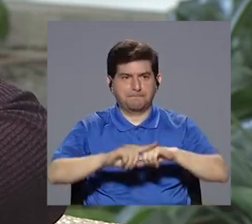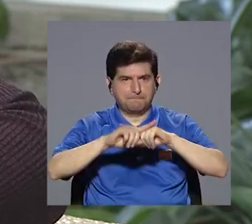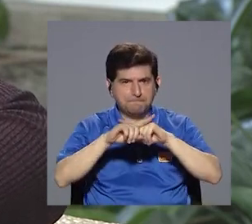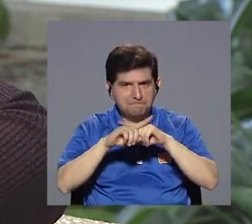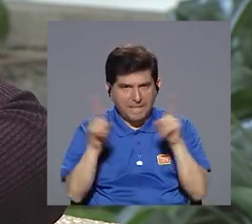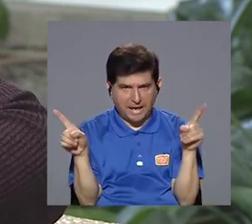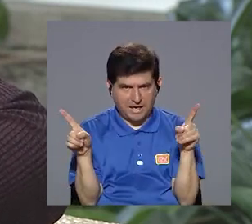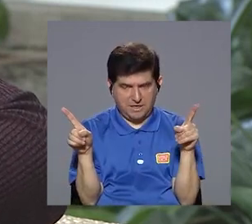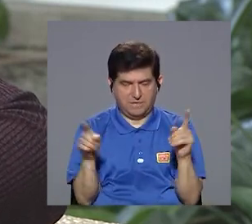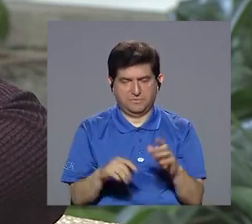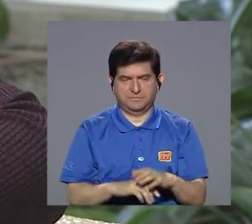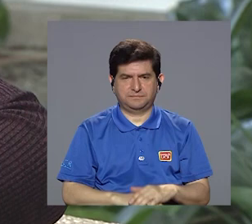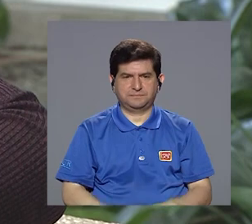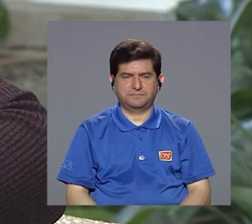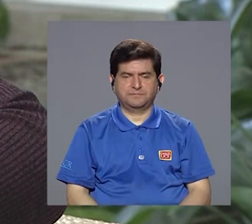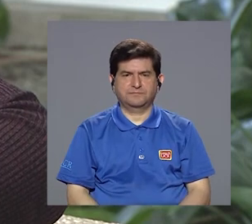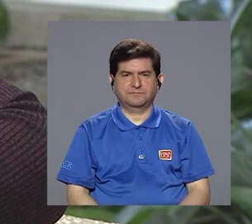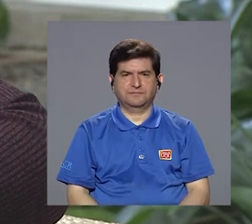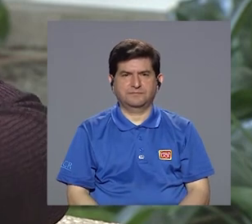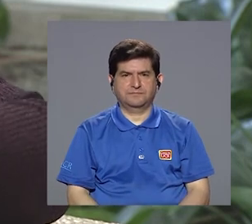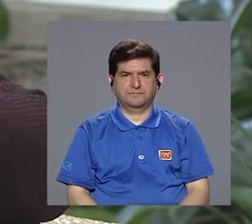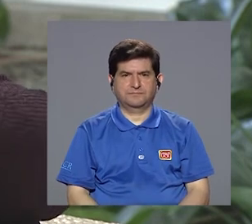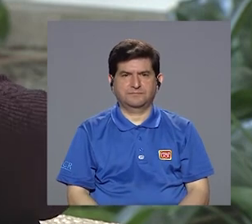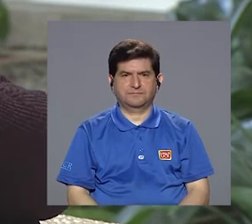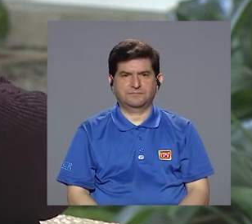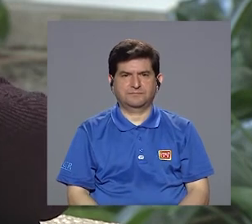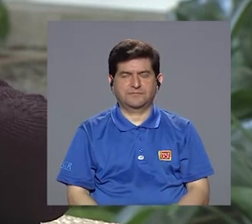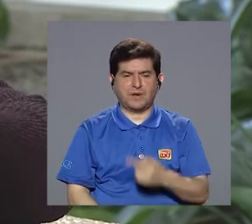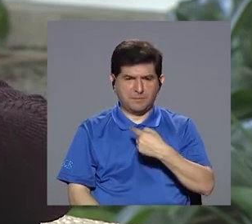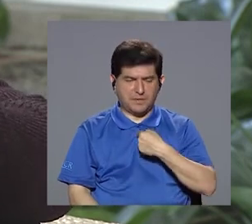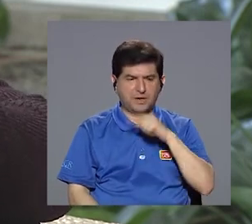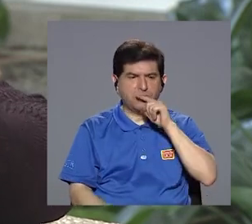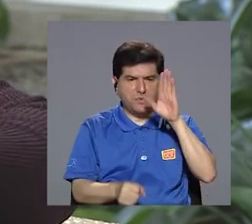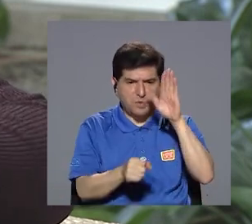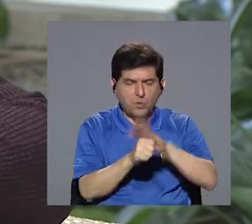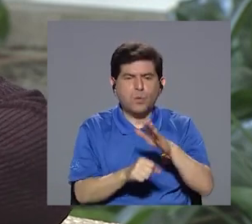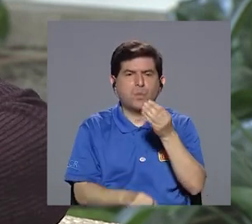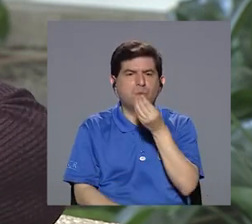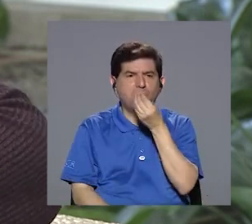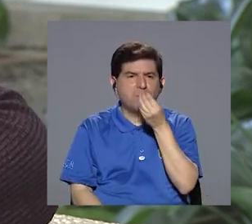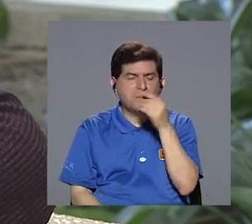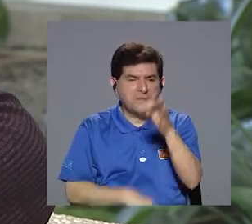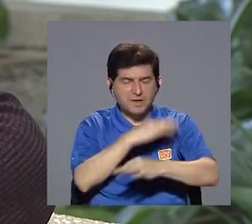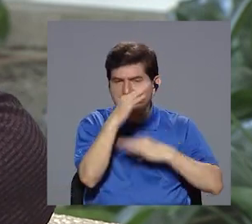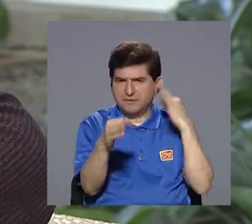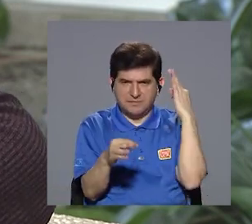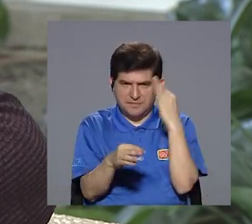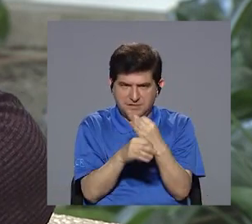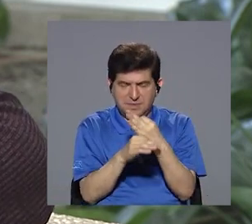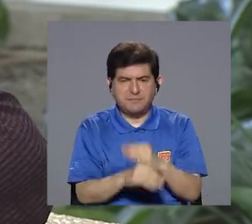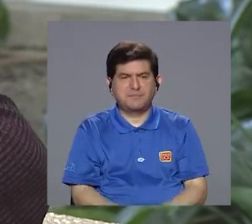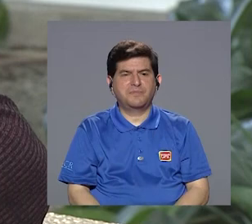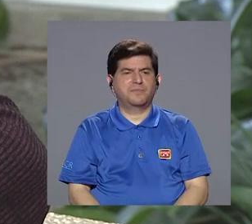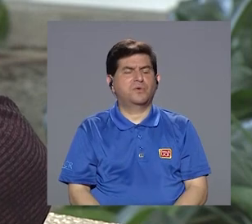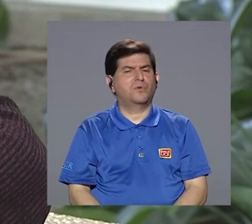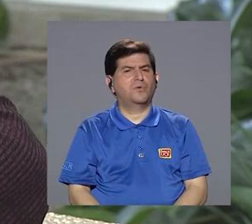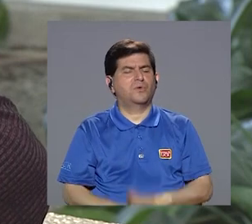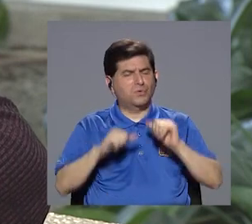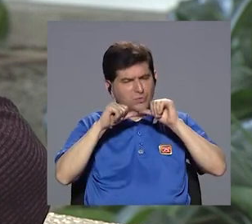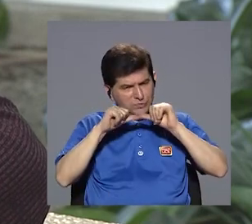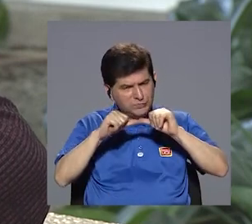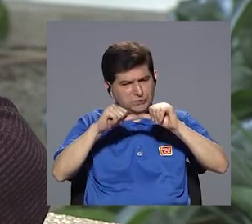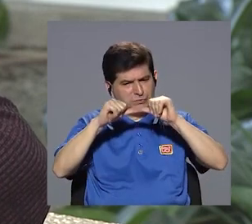Pero lo que sí es que para poderse adherir a un tipo de alimentación de este tipo, hay que ser